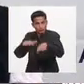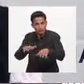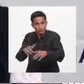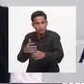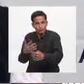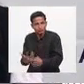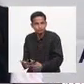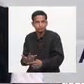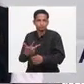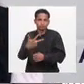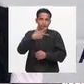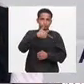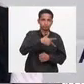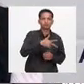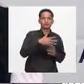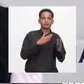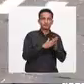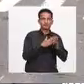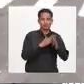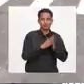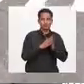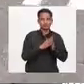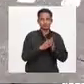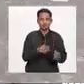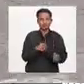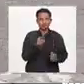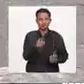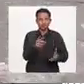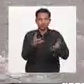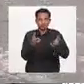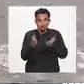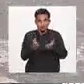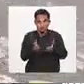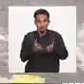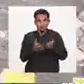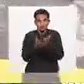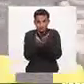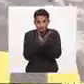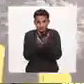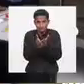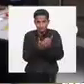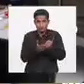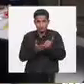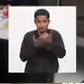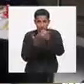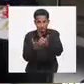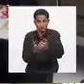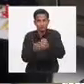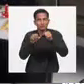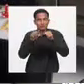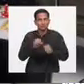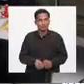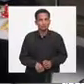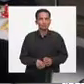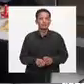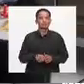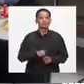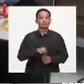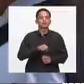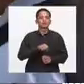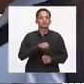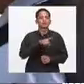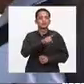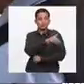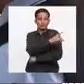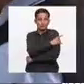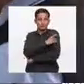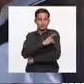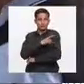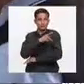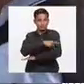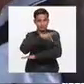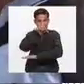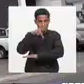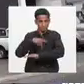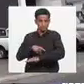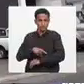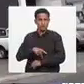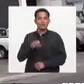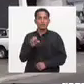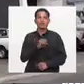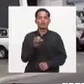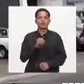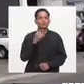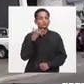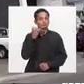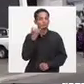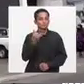regresar a sus casas quienes deseen recibir este servicio deberán inscribirse en las oficinas de la delegación provincial de